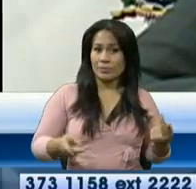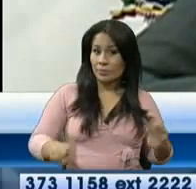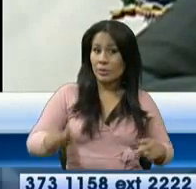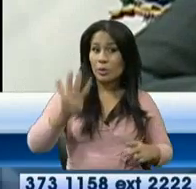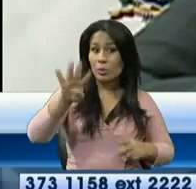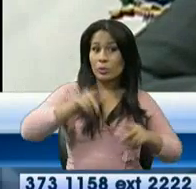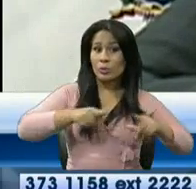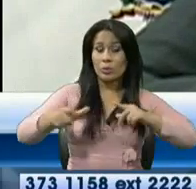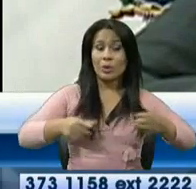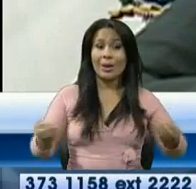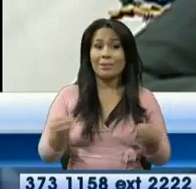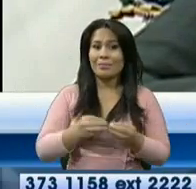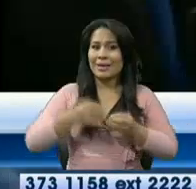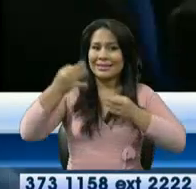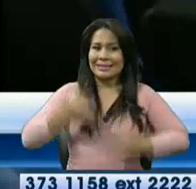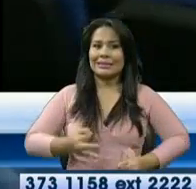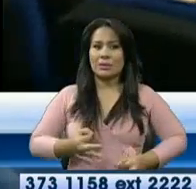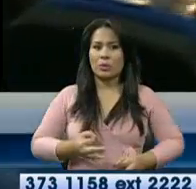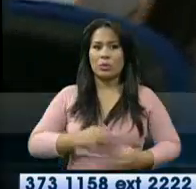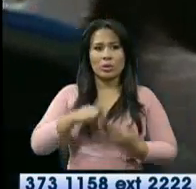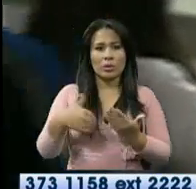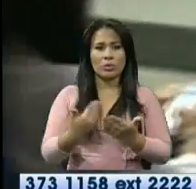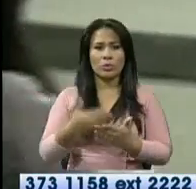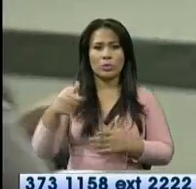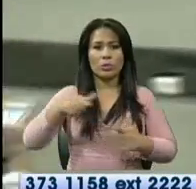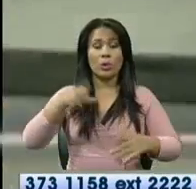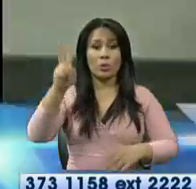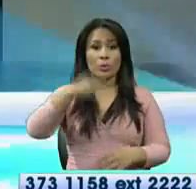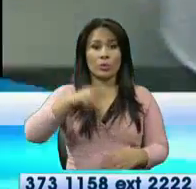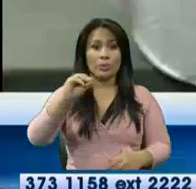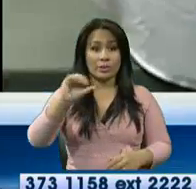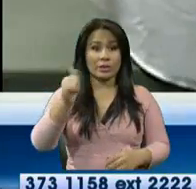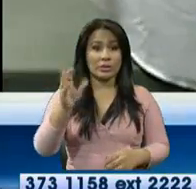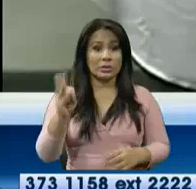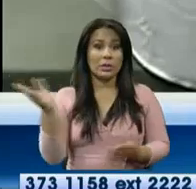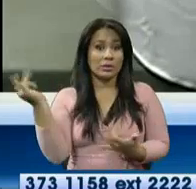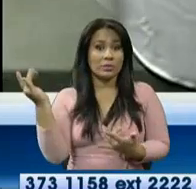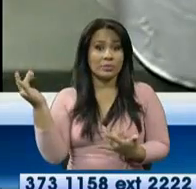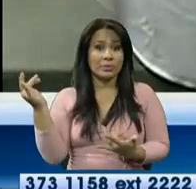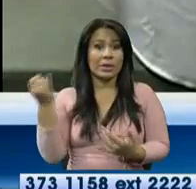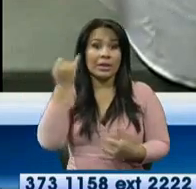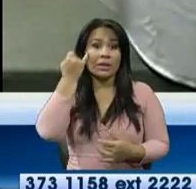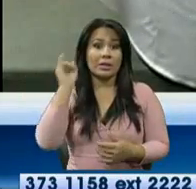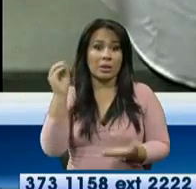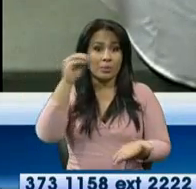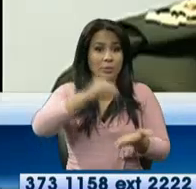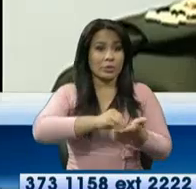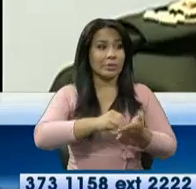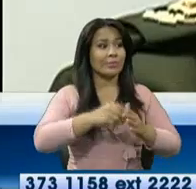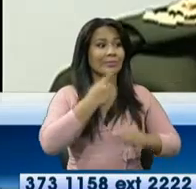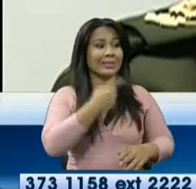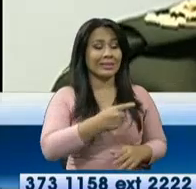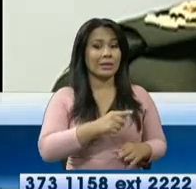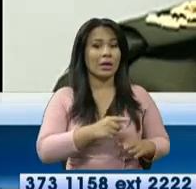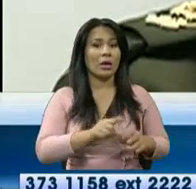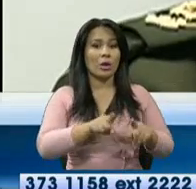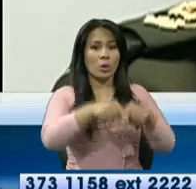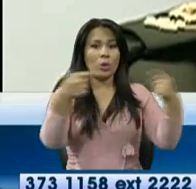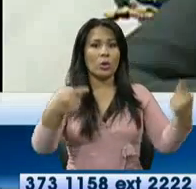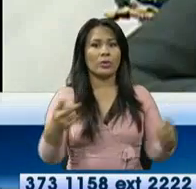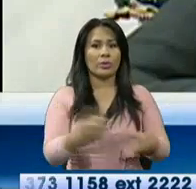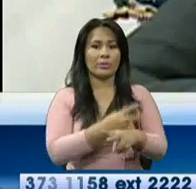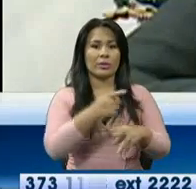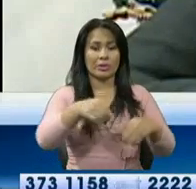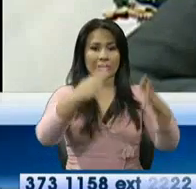más seguras en el 2016 es para concretar la creación de la subdirección de delitos contra la propiedad